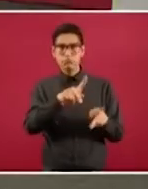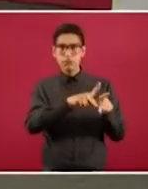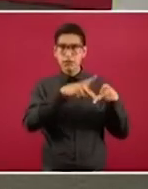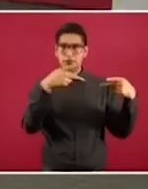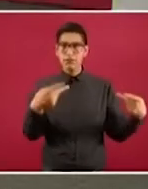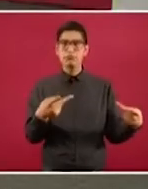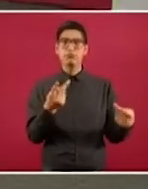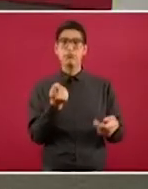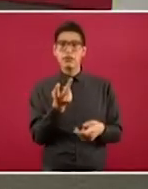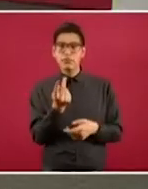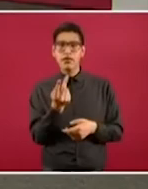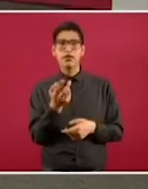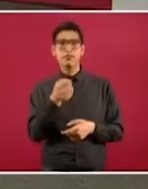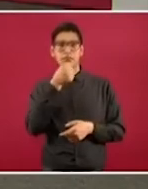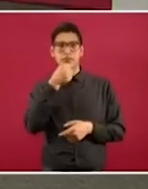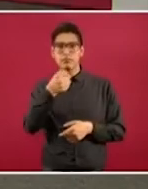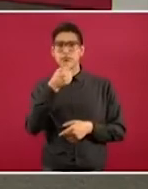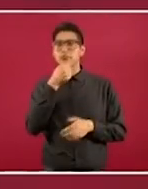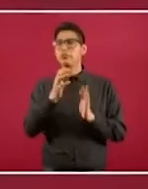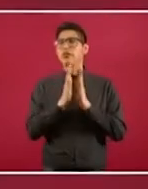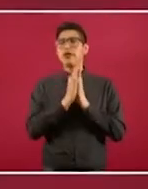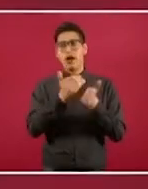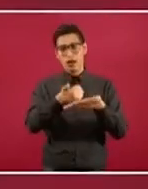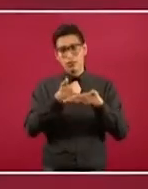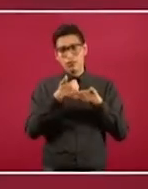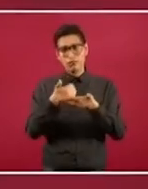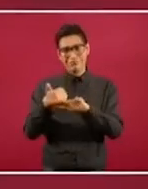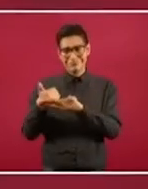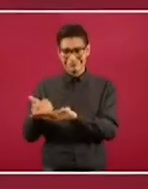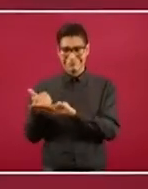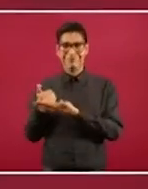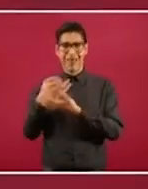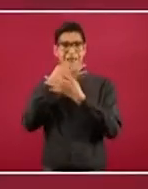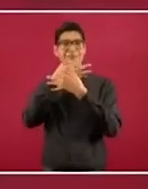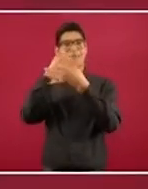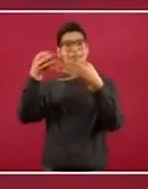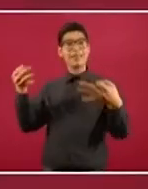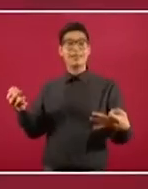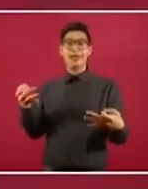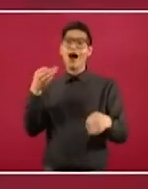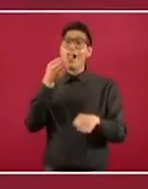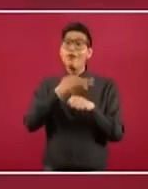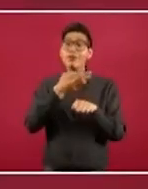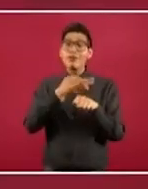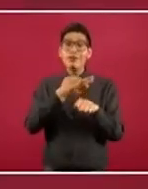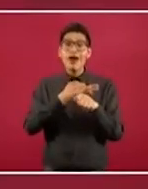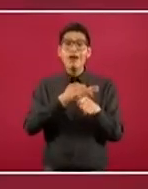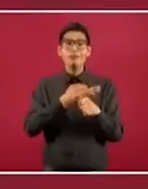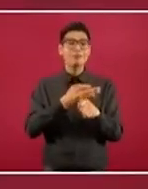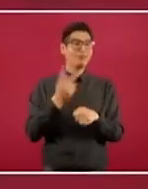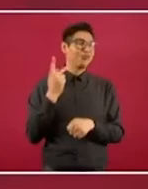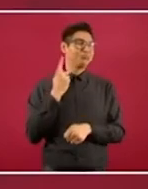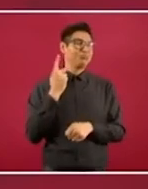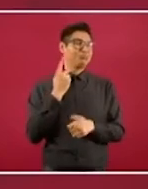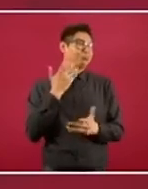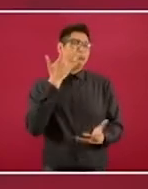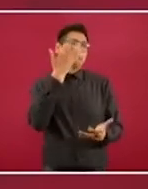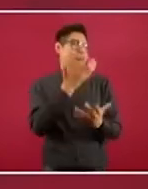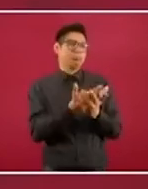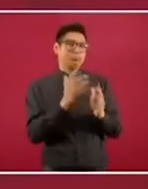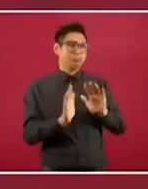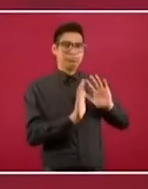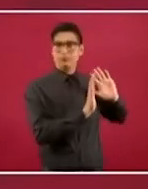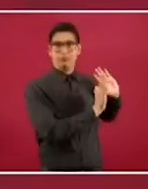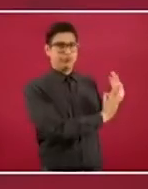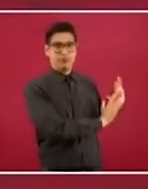comunicación. Sería muy recomendable, deseable, que se separe la política de este problema de salud que